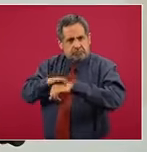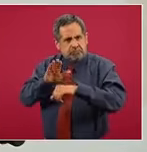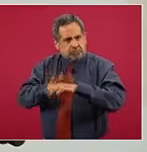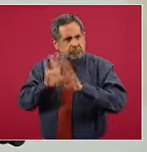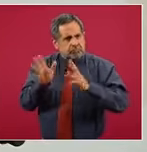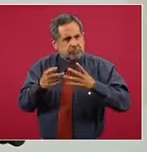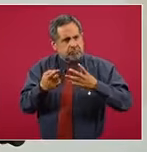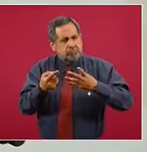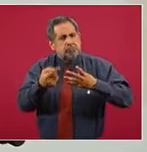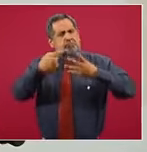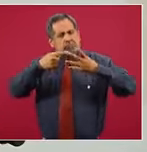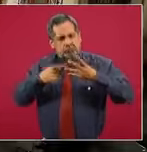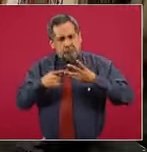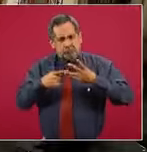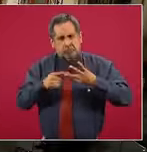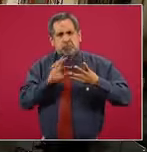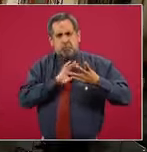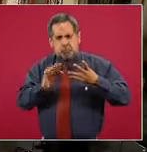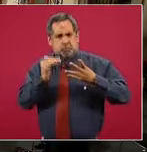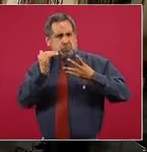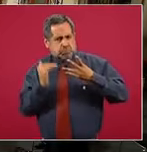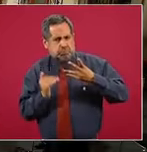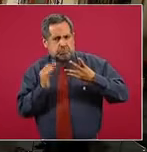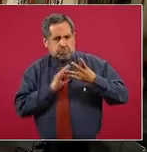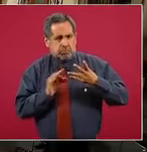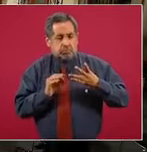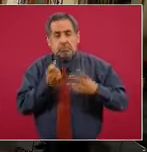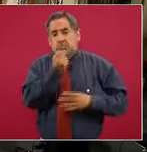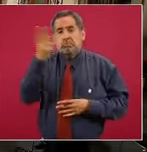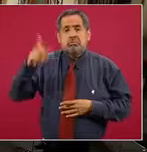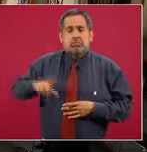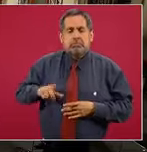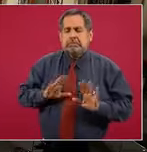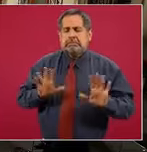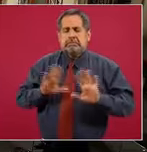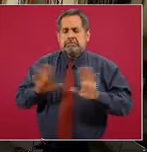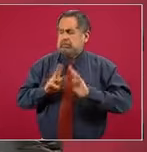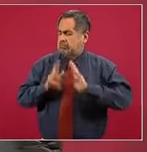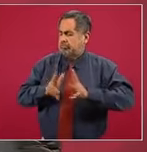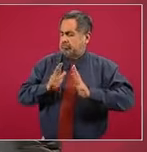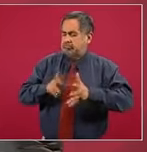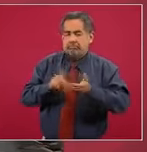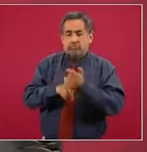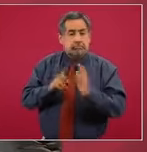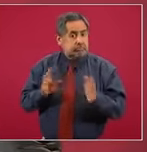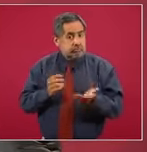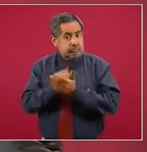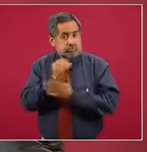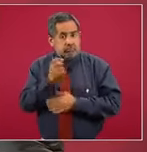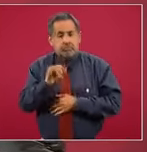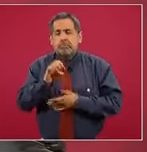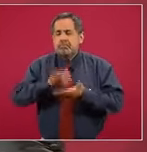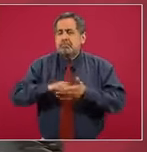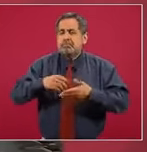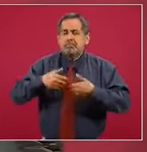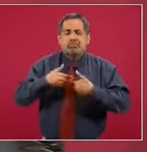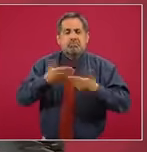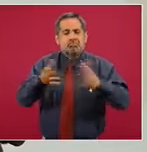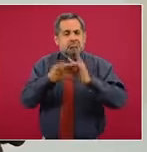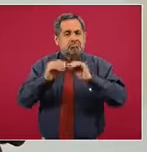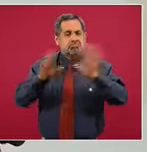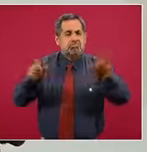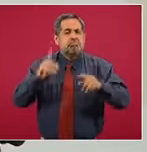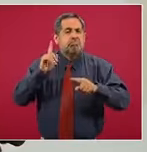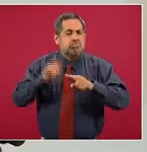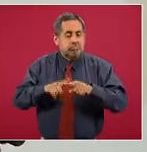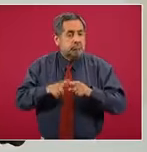el nivel de riesgo. Esto lo ha hecho y lo anunció así de forma abierta,